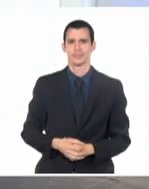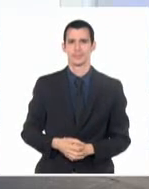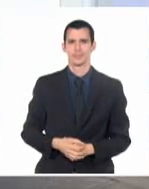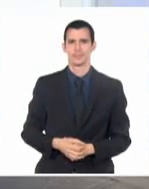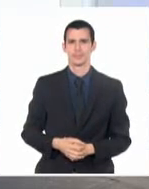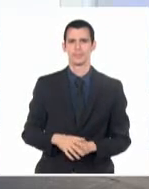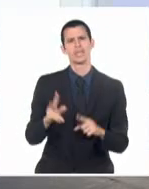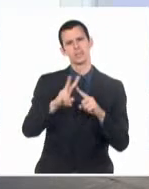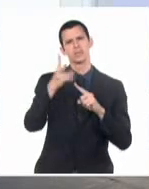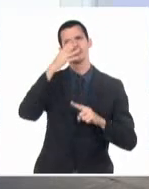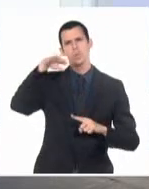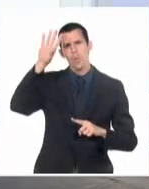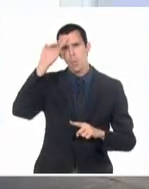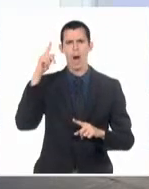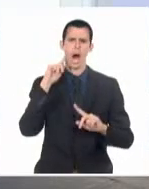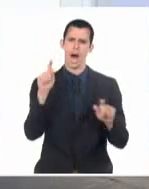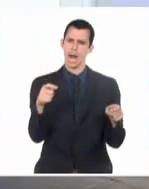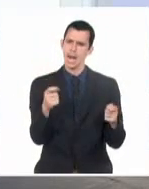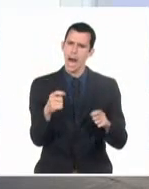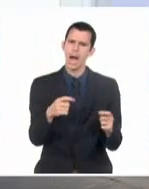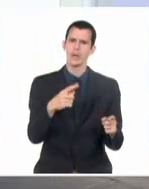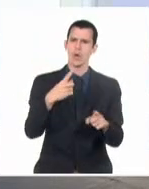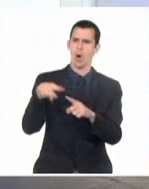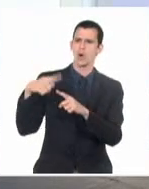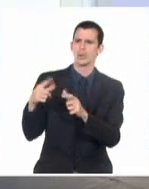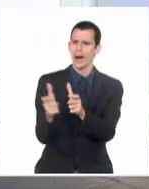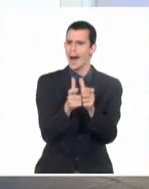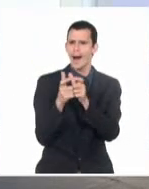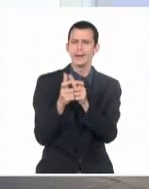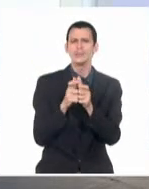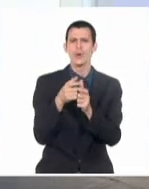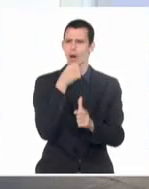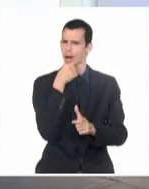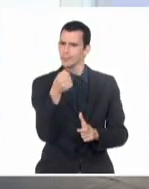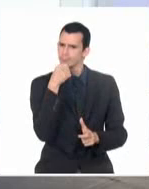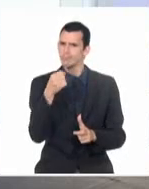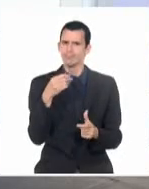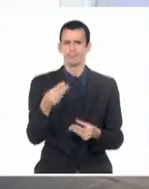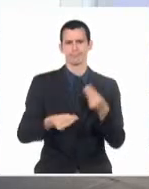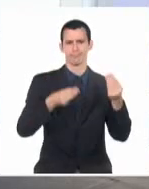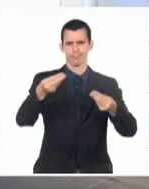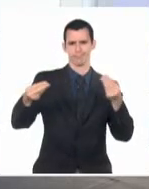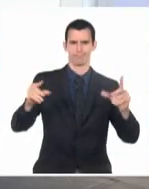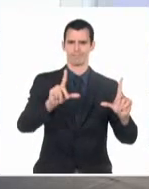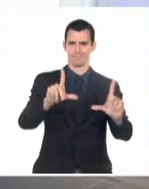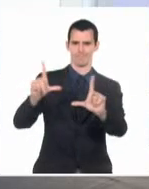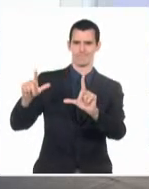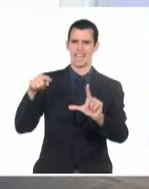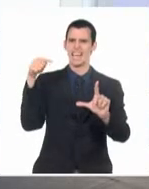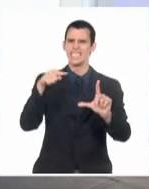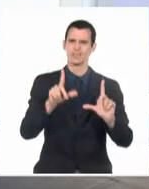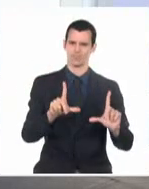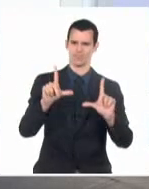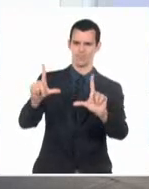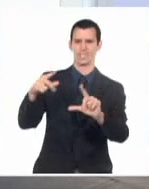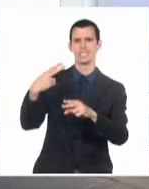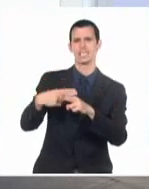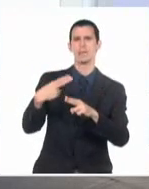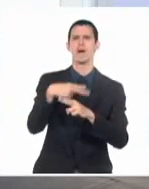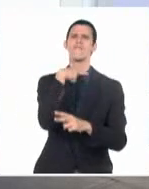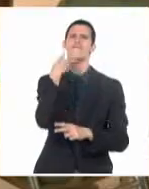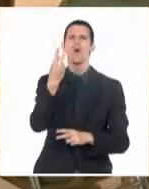y Artistas de Cuba entregaron a varios profesionales destacados el reconocimiento Voz y Sueño y el premio Violeta